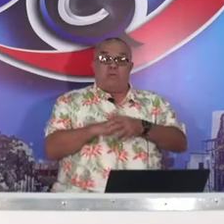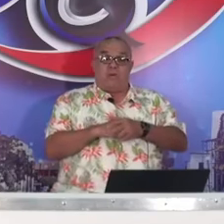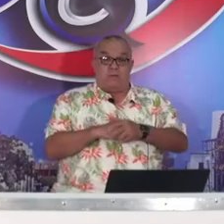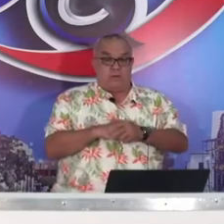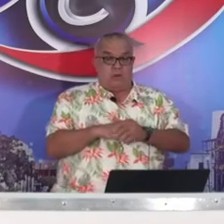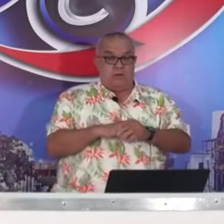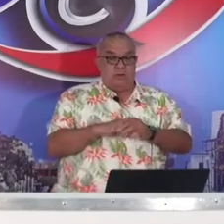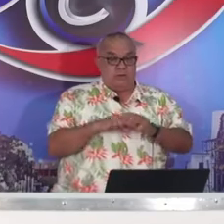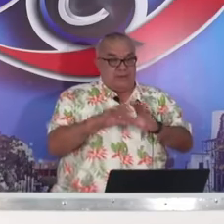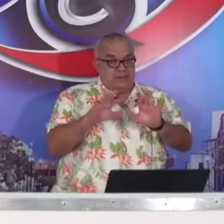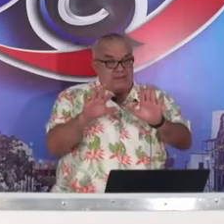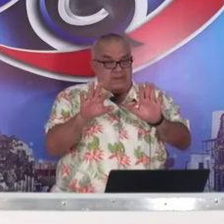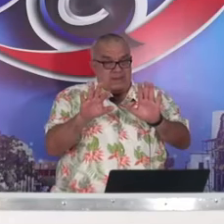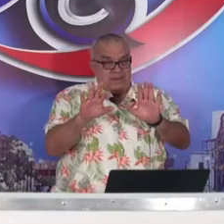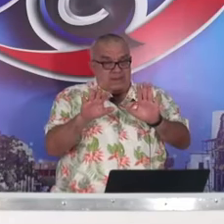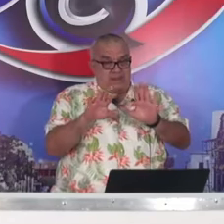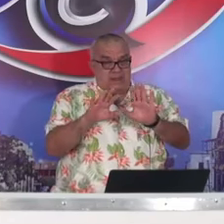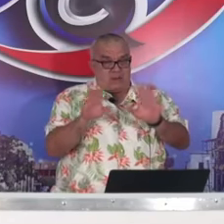estimado Fermemón.